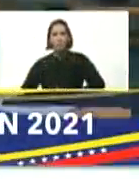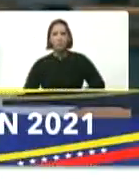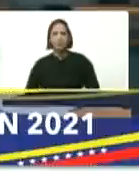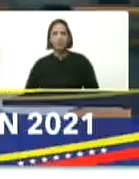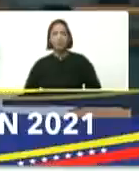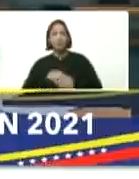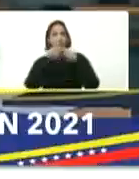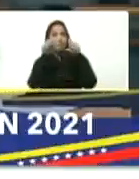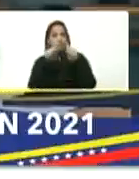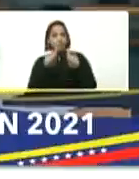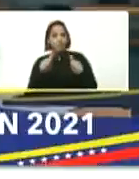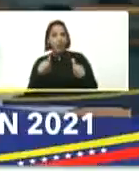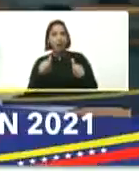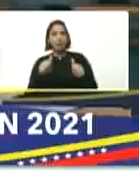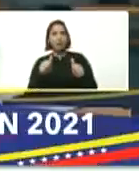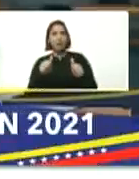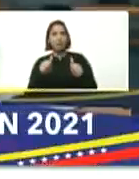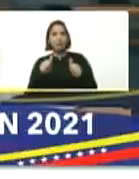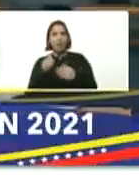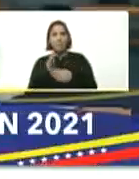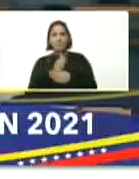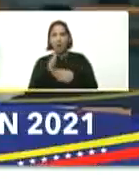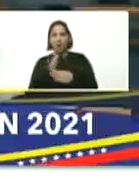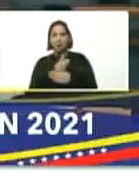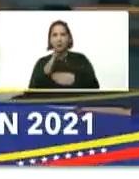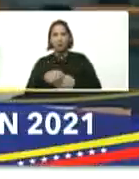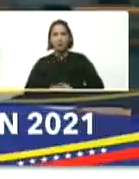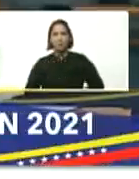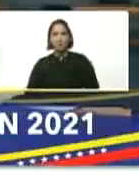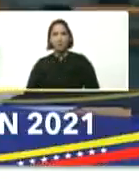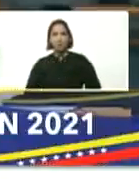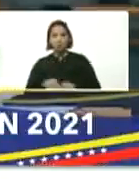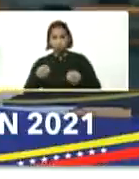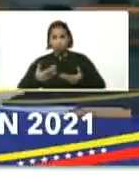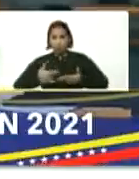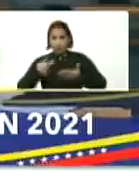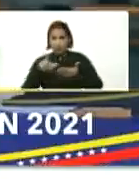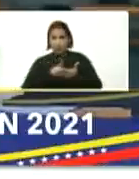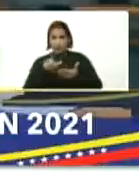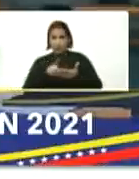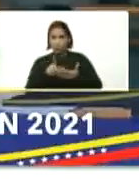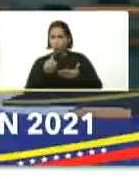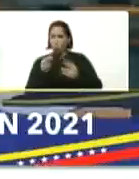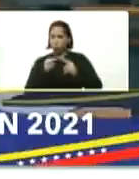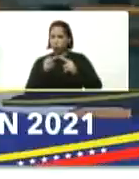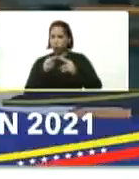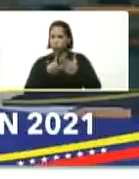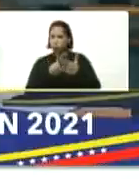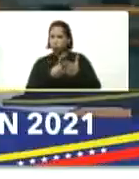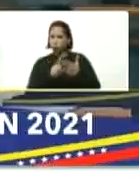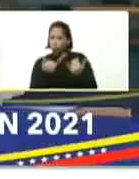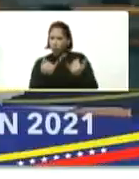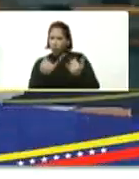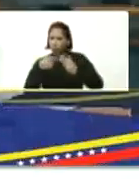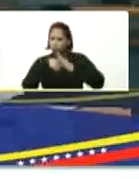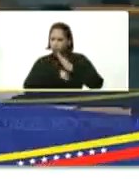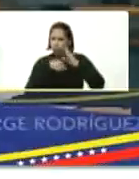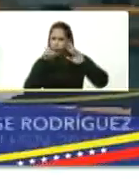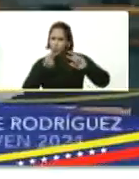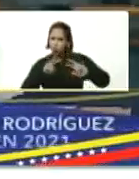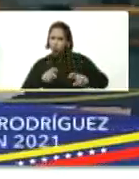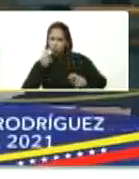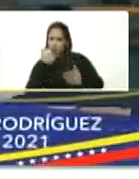Arte y Parte. Aquí me está llegando, no la conocía, no la conozco. La voy a conocer esta noche, Luis